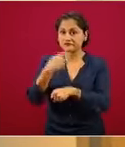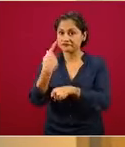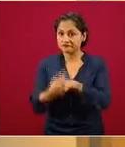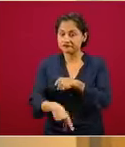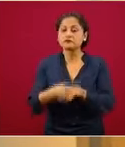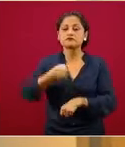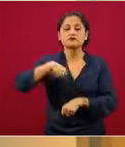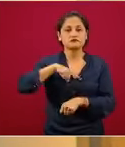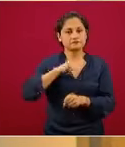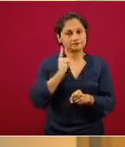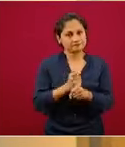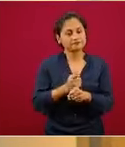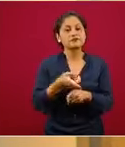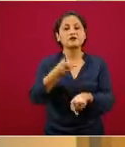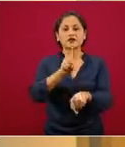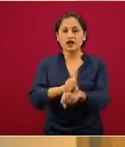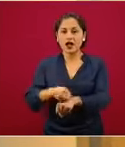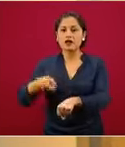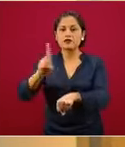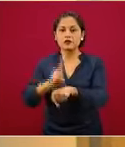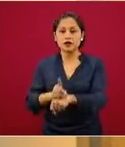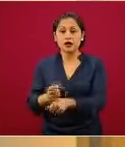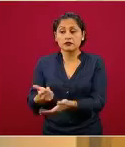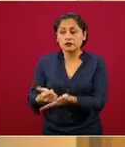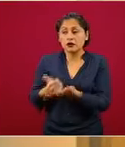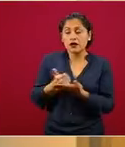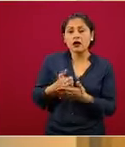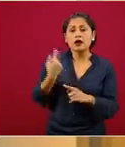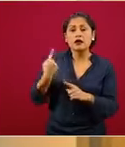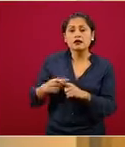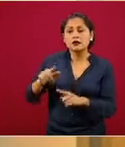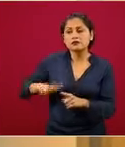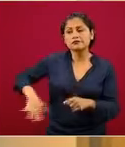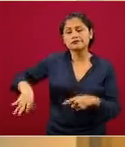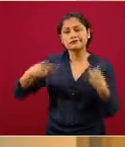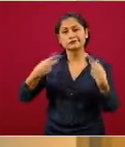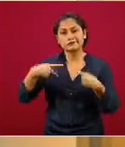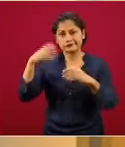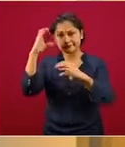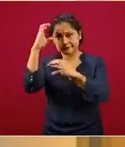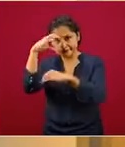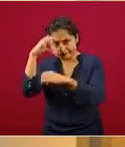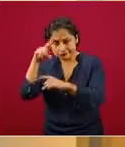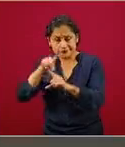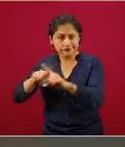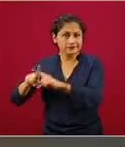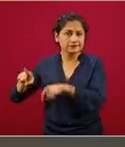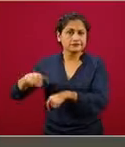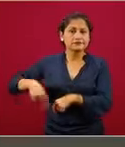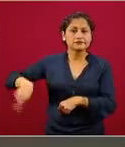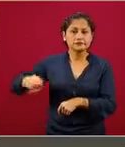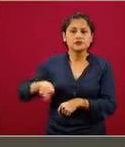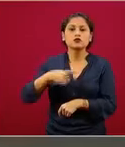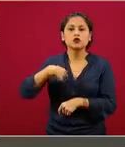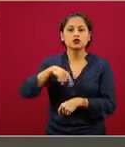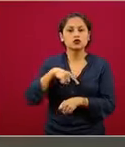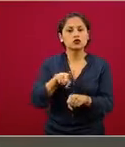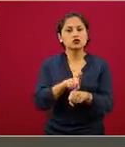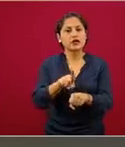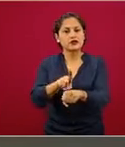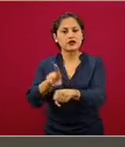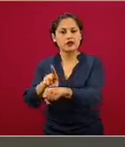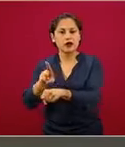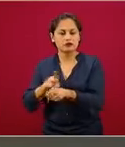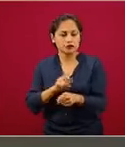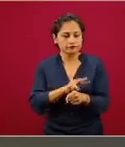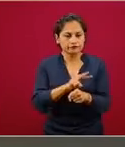instrumentos que nos brindan las científicas y científicos. Lo vamos a poder monitorear diariamente, los